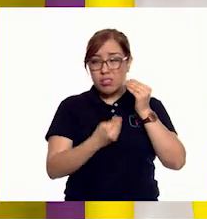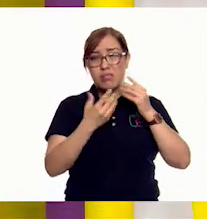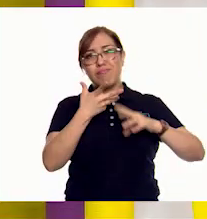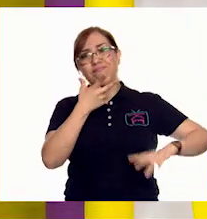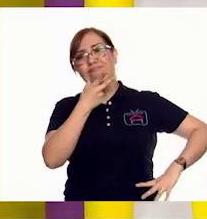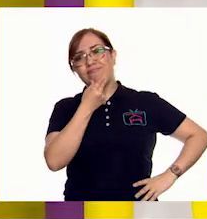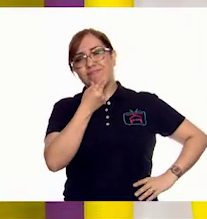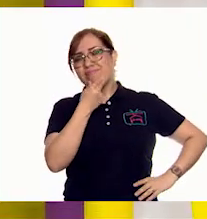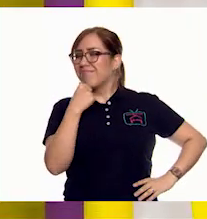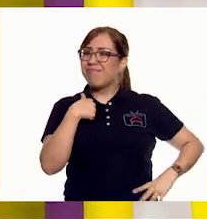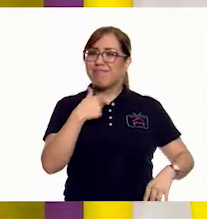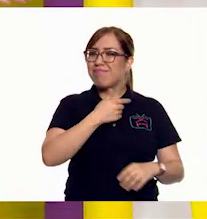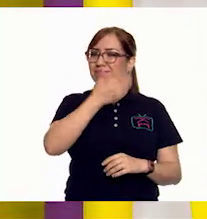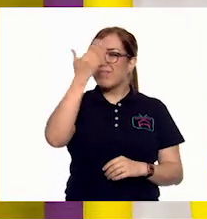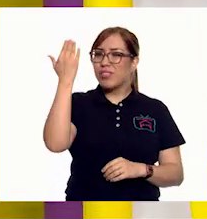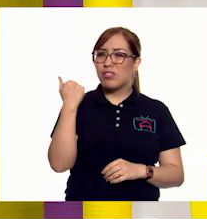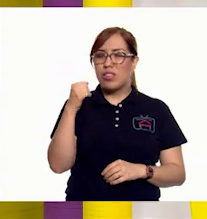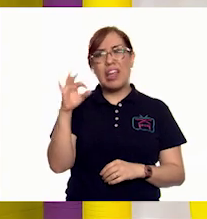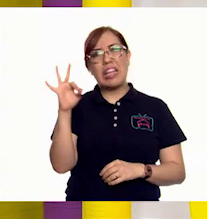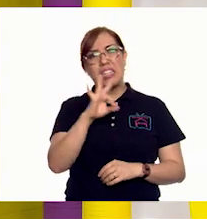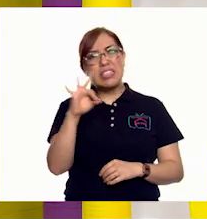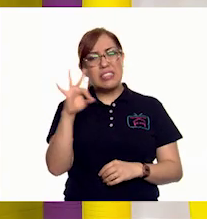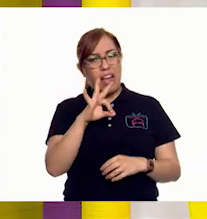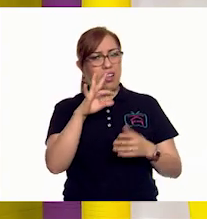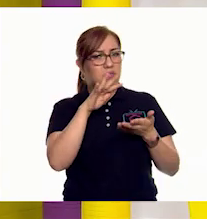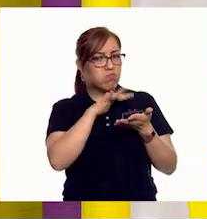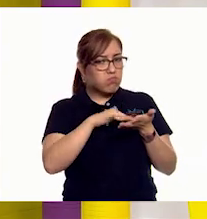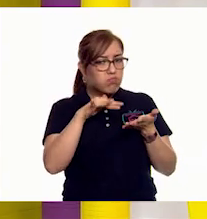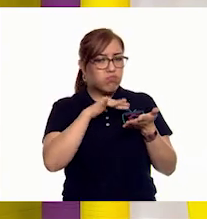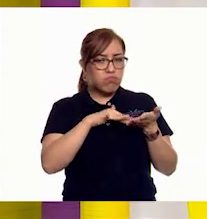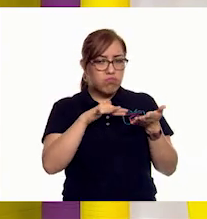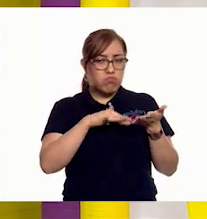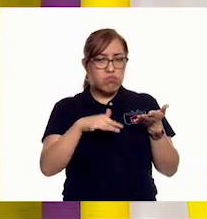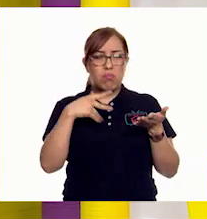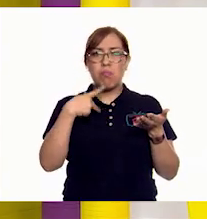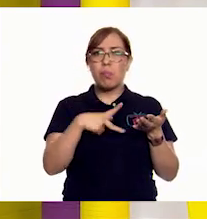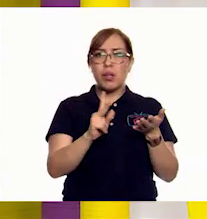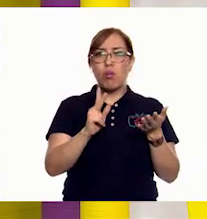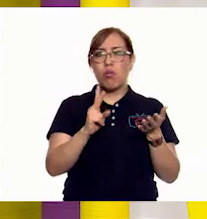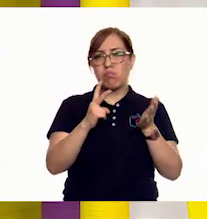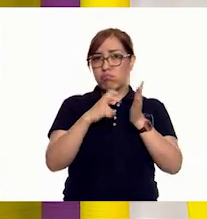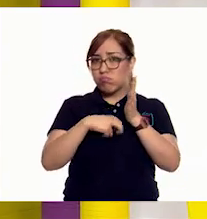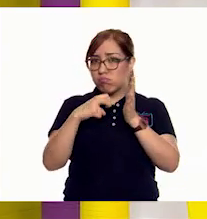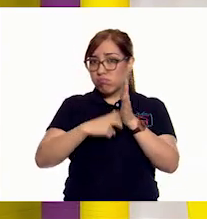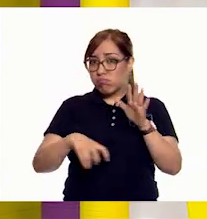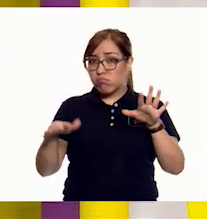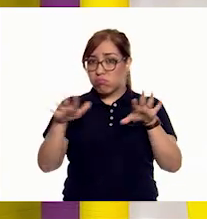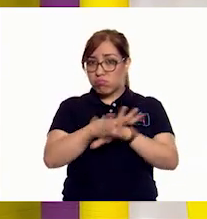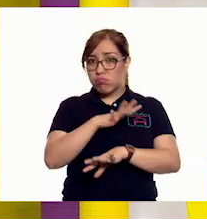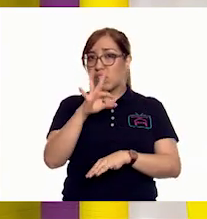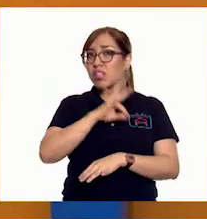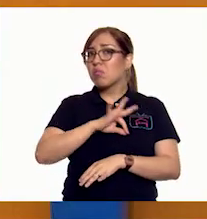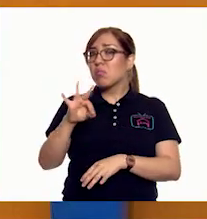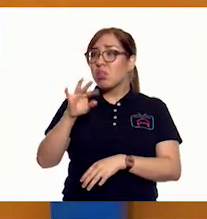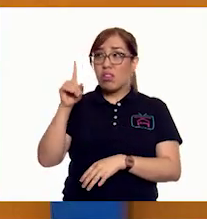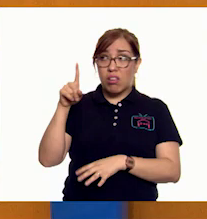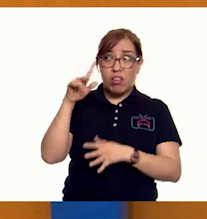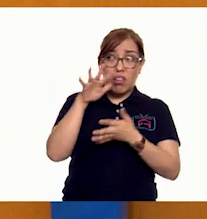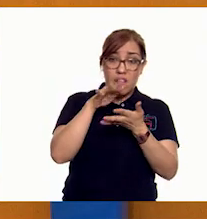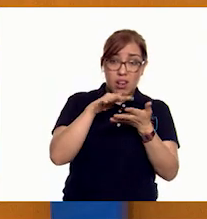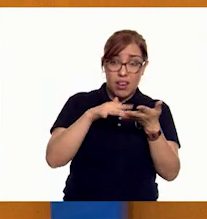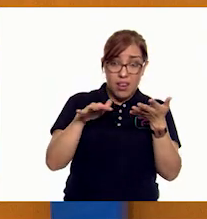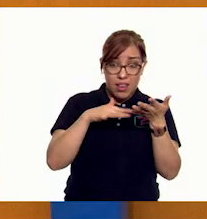Ay, no lo sé. Tal vez leyendo, pero yo creo que se irían modificando también. Ah. Pero la lectura puede uh-huh. ser una forma, ¿no? O sea que